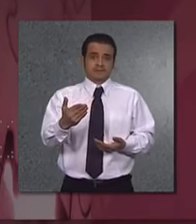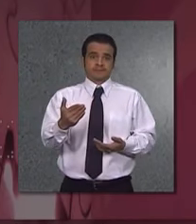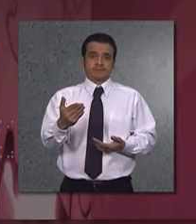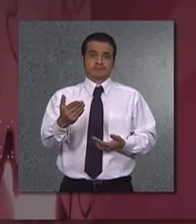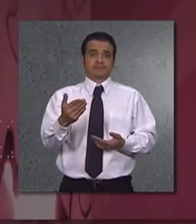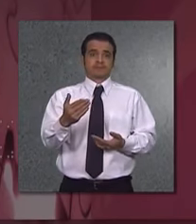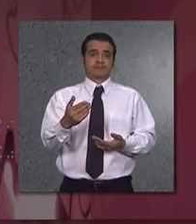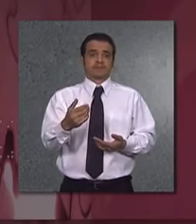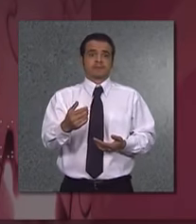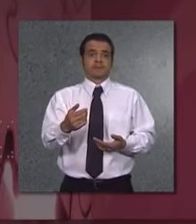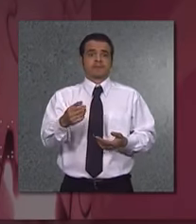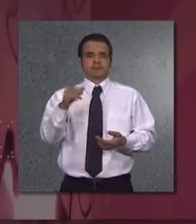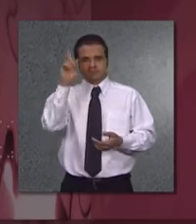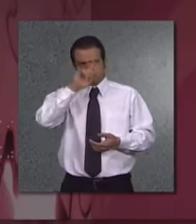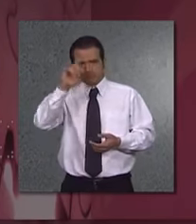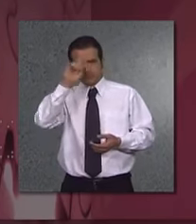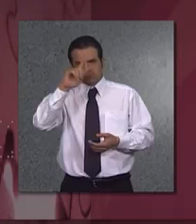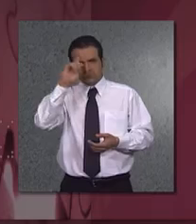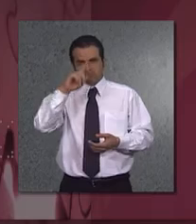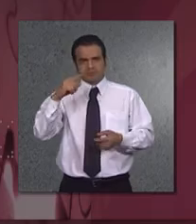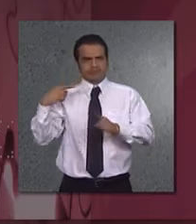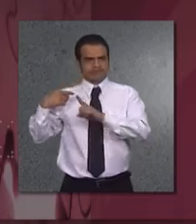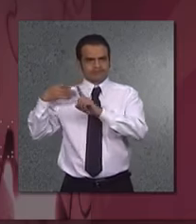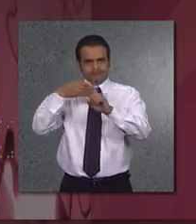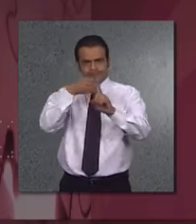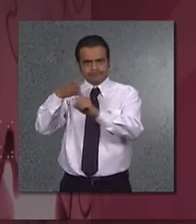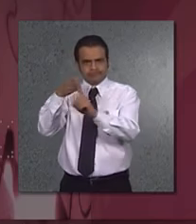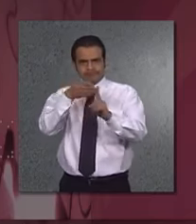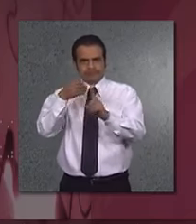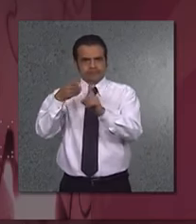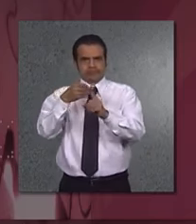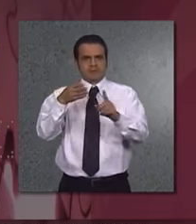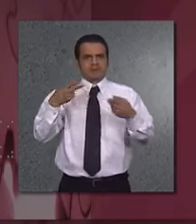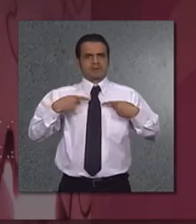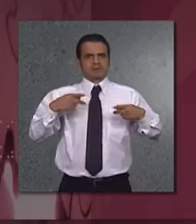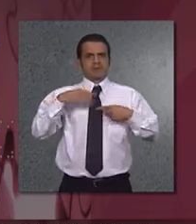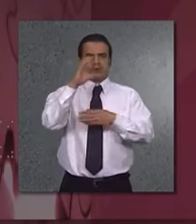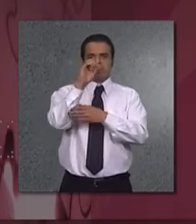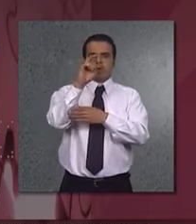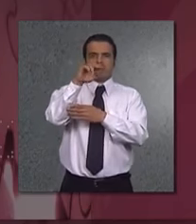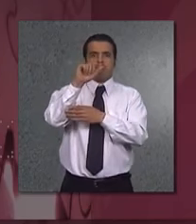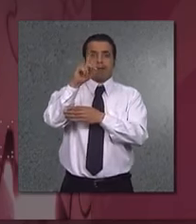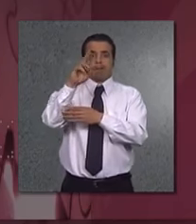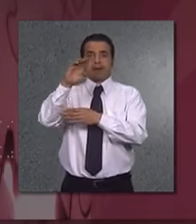derechos políticos, por lo cual también, además de la guía y la asesoría